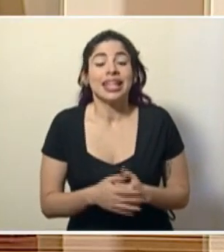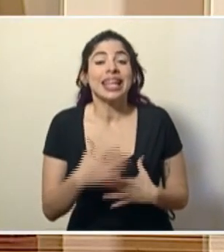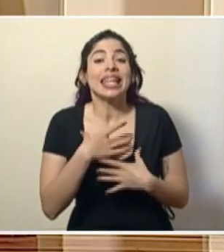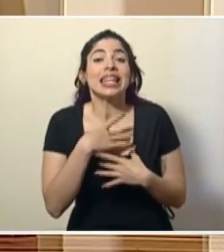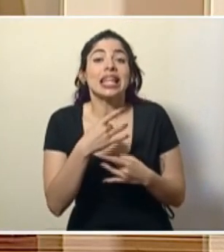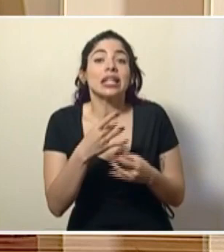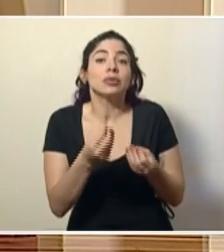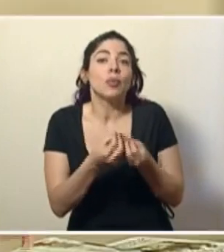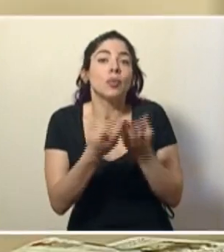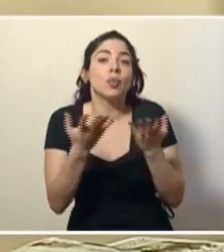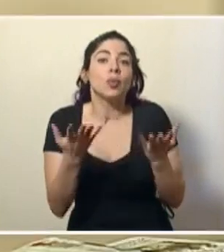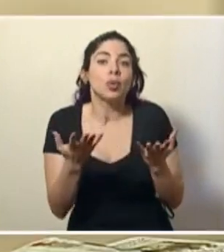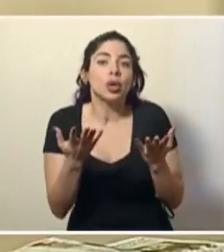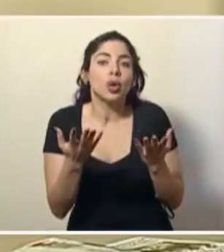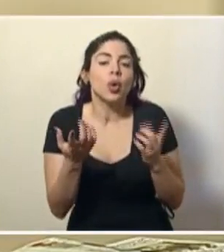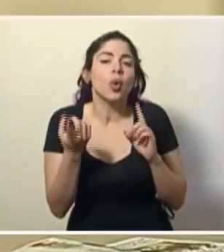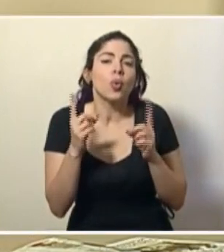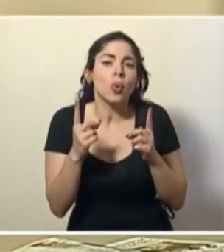El interés público fue,